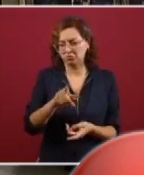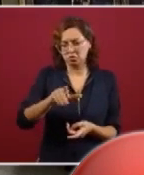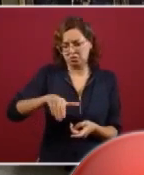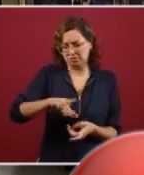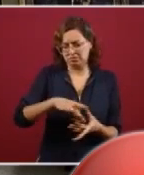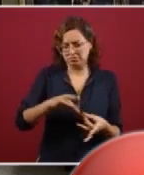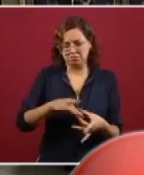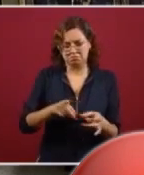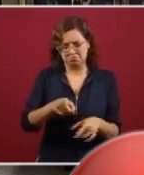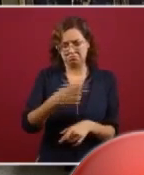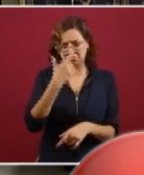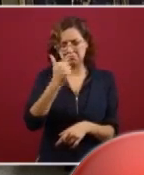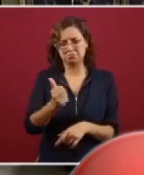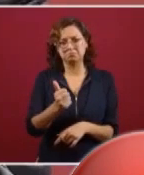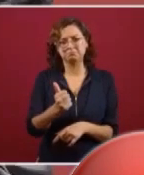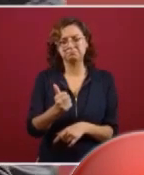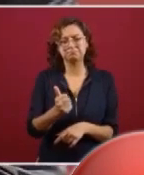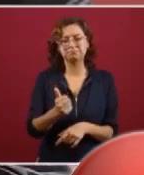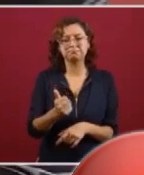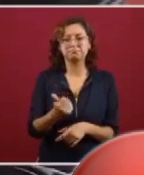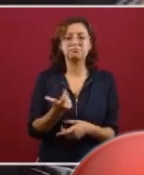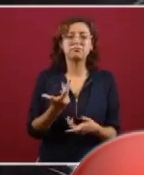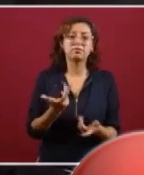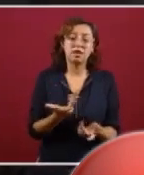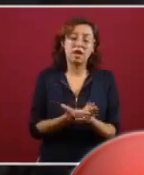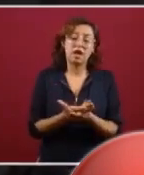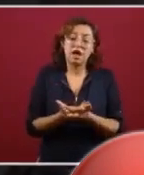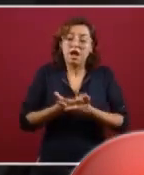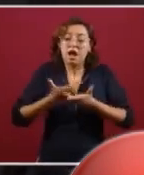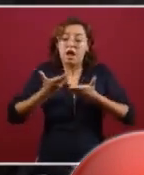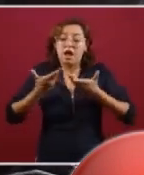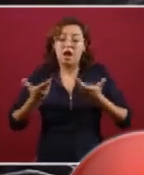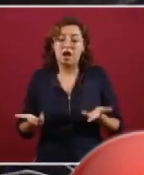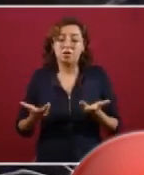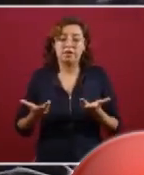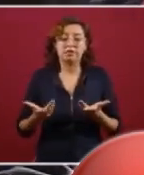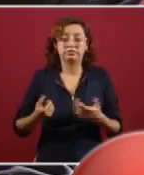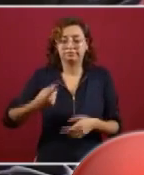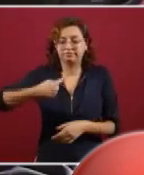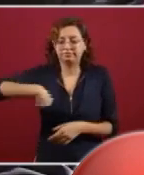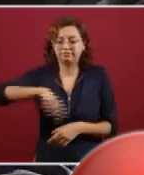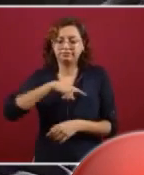Entonces, eso pues va a corresponder a las instancias